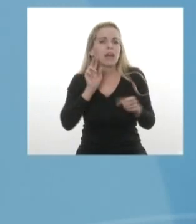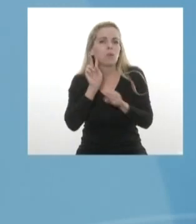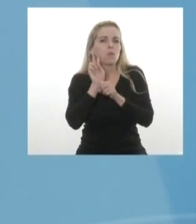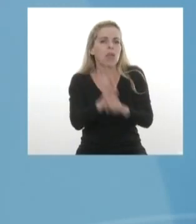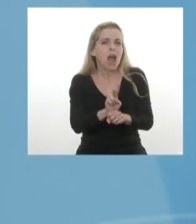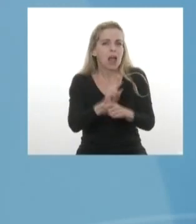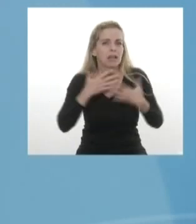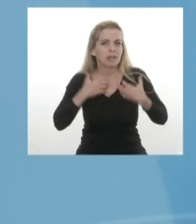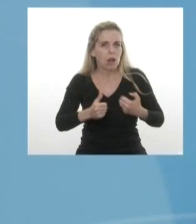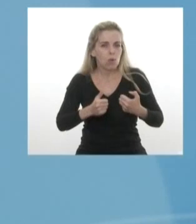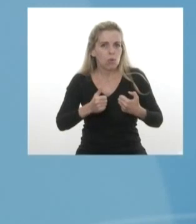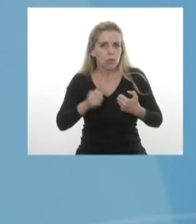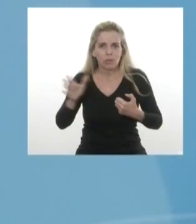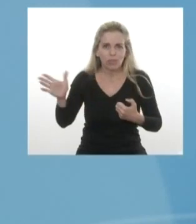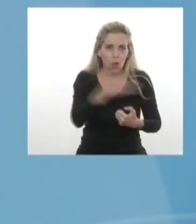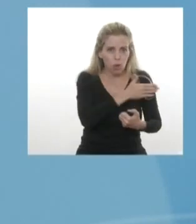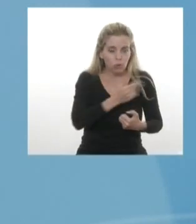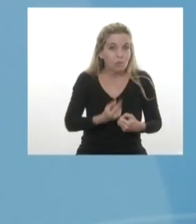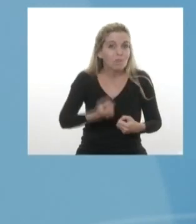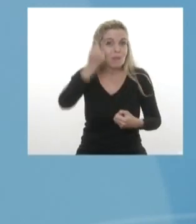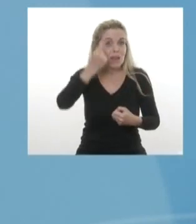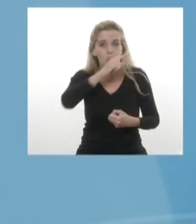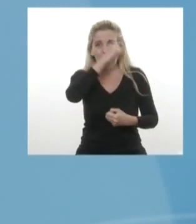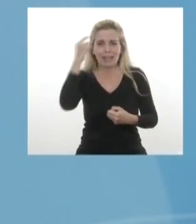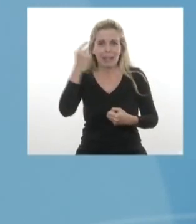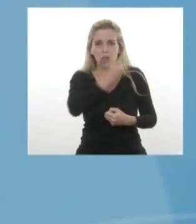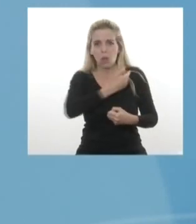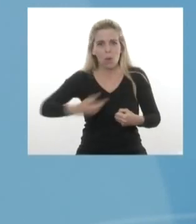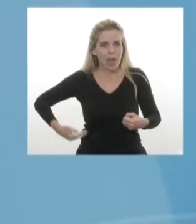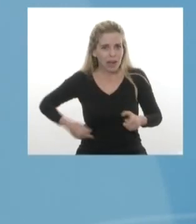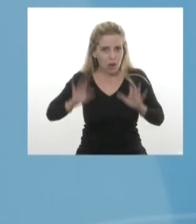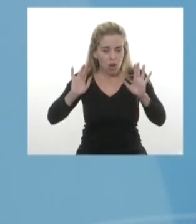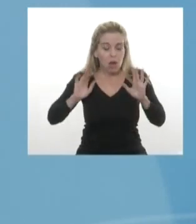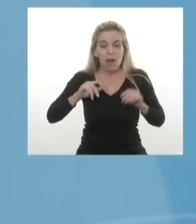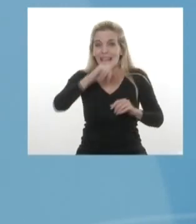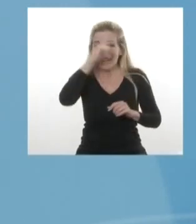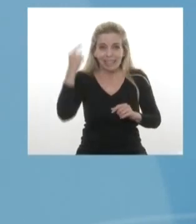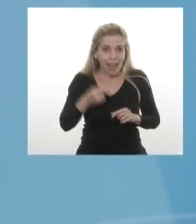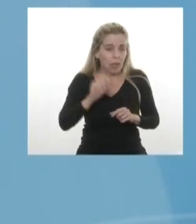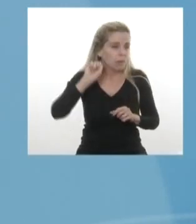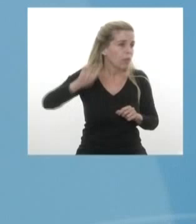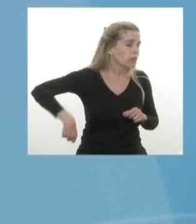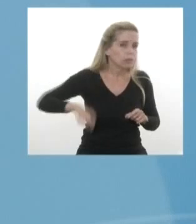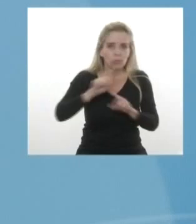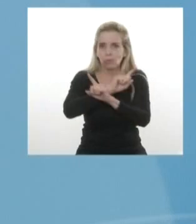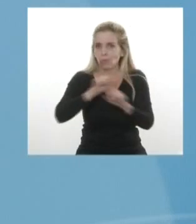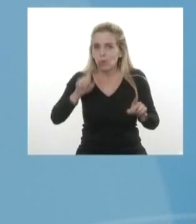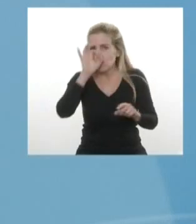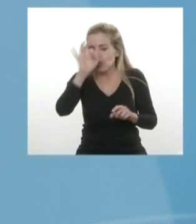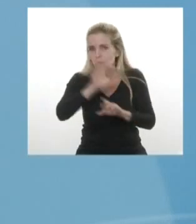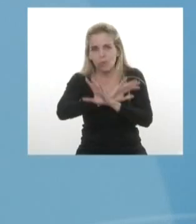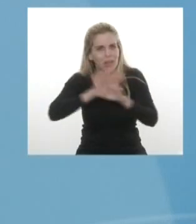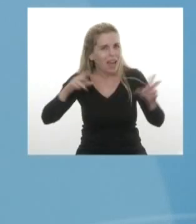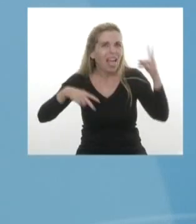todas es el Estado. El Estado jamás puede hacerse el distraído ante una pandemia.